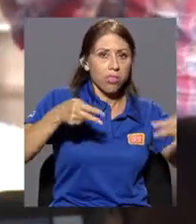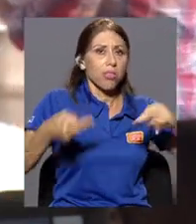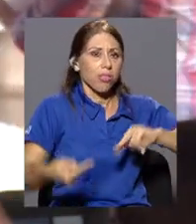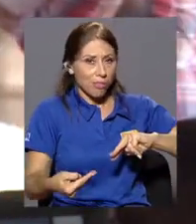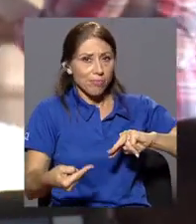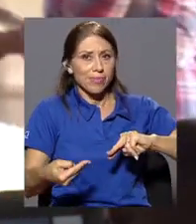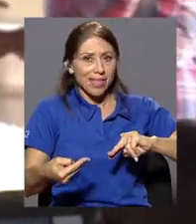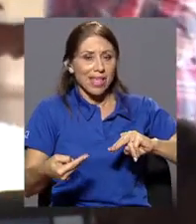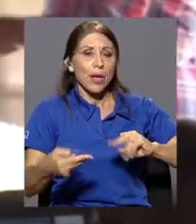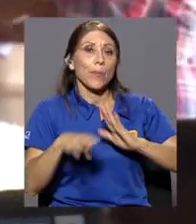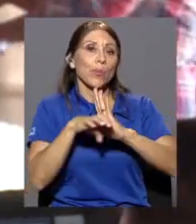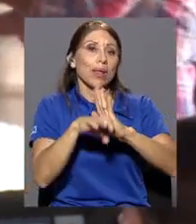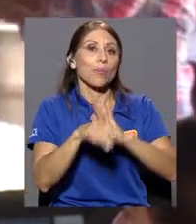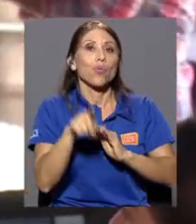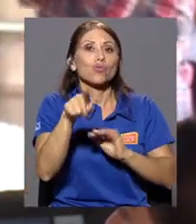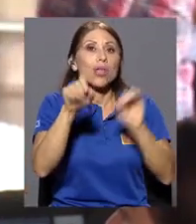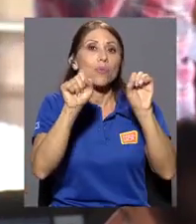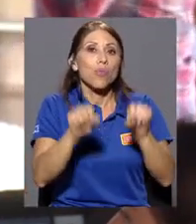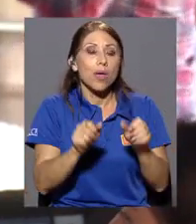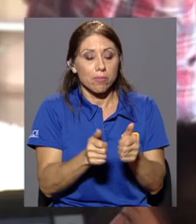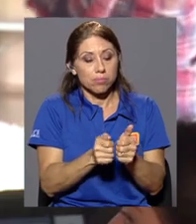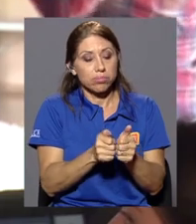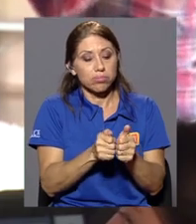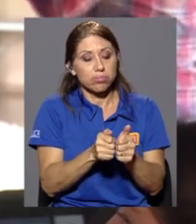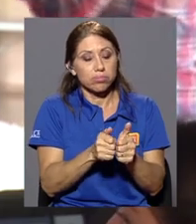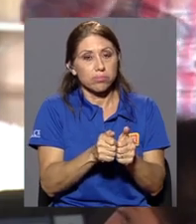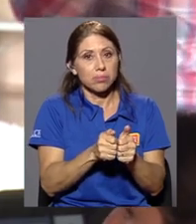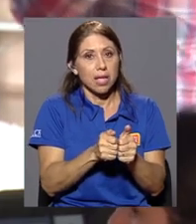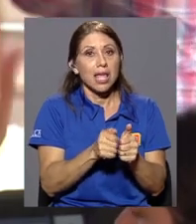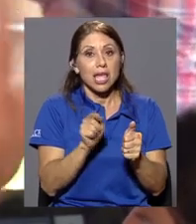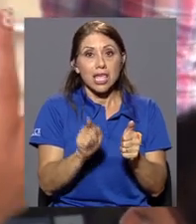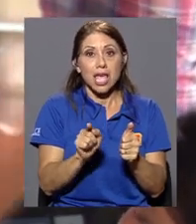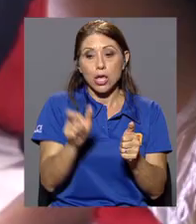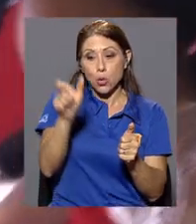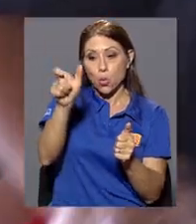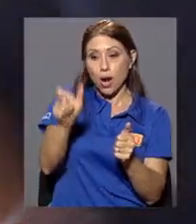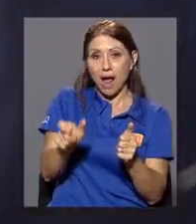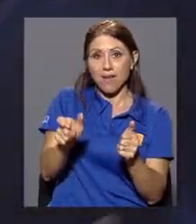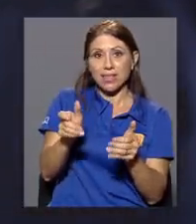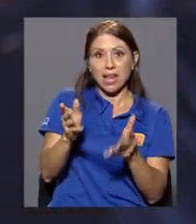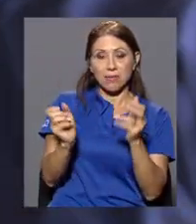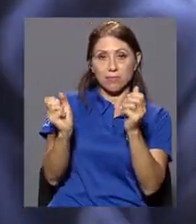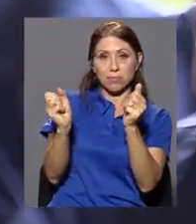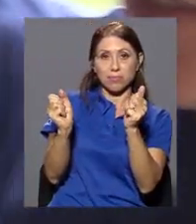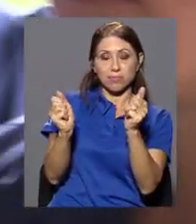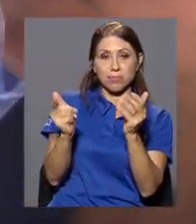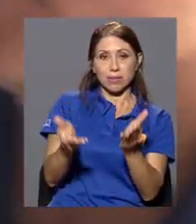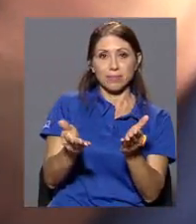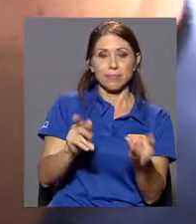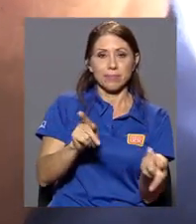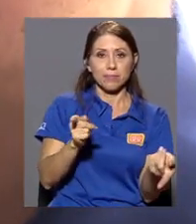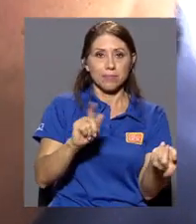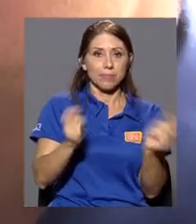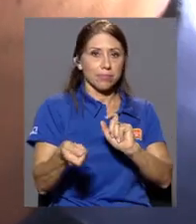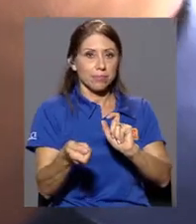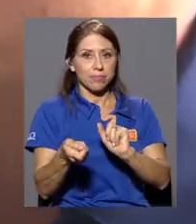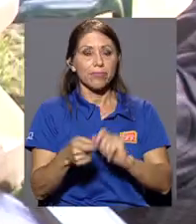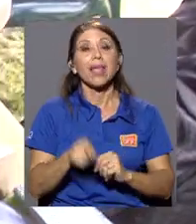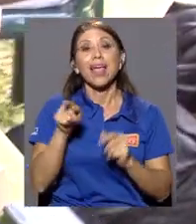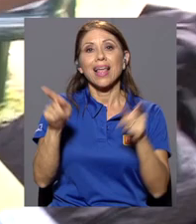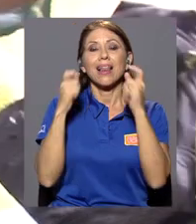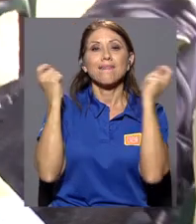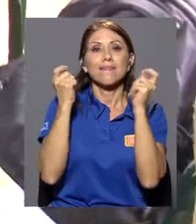así. Digamos, usted puede escribir lo que quiere comunicar y un avatar lo va a interpretar en este caso. En la feria